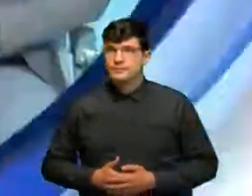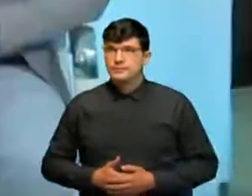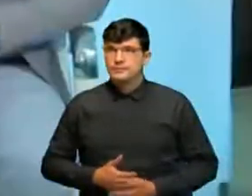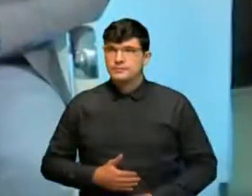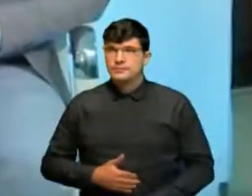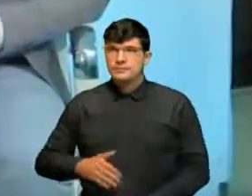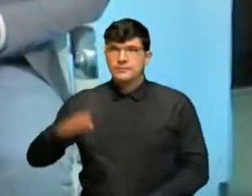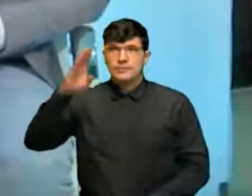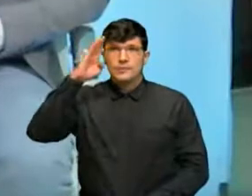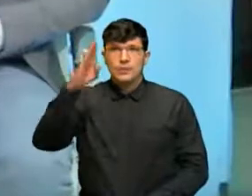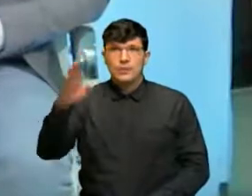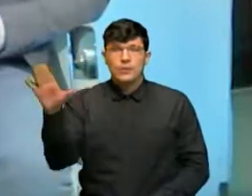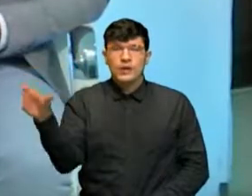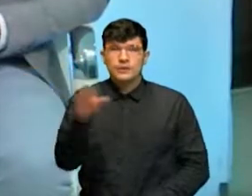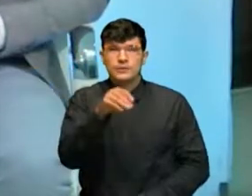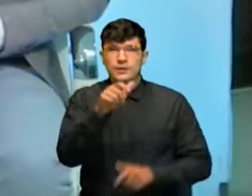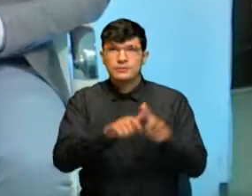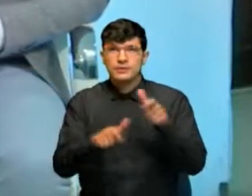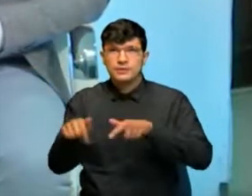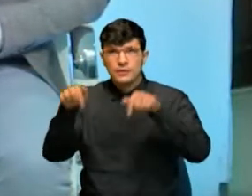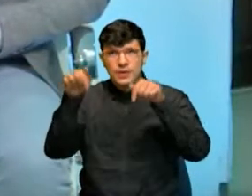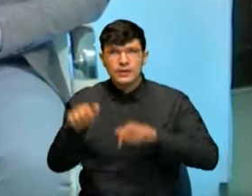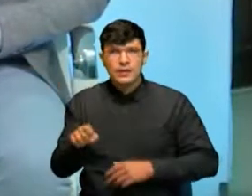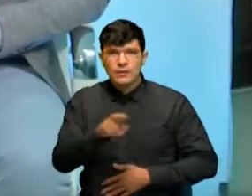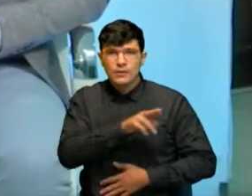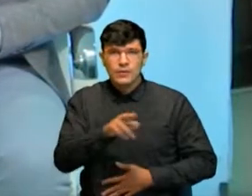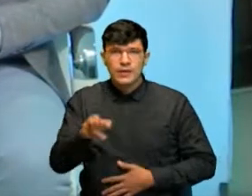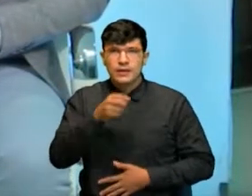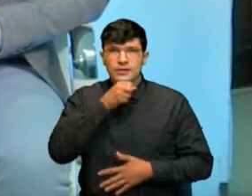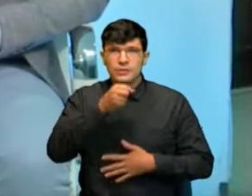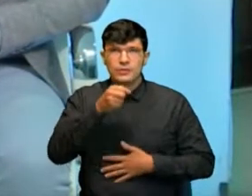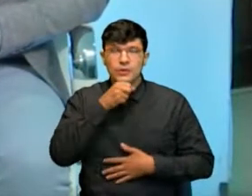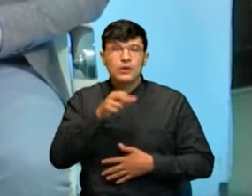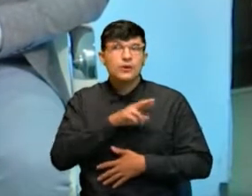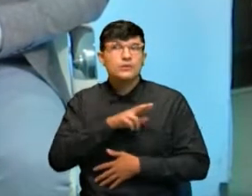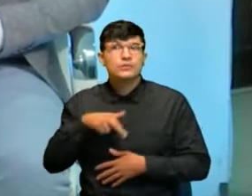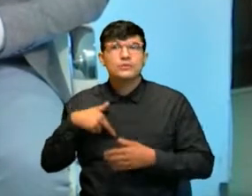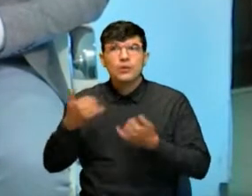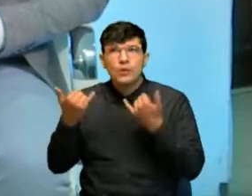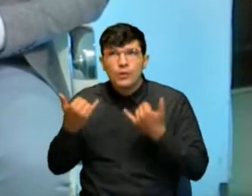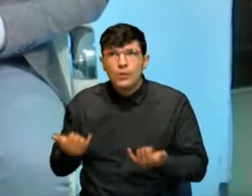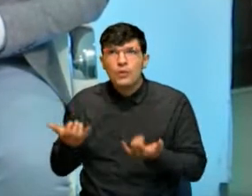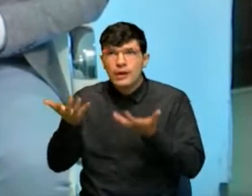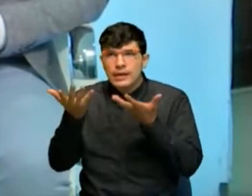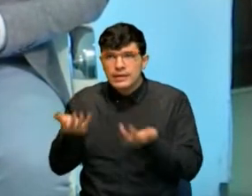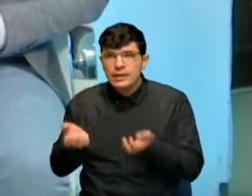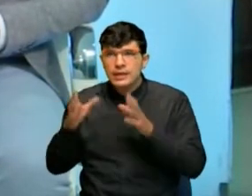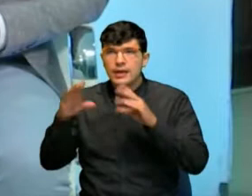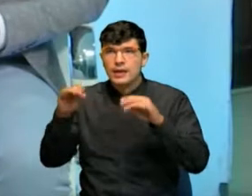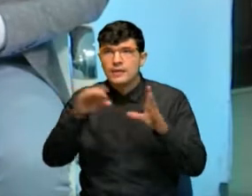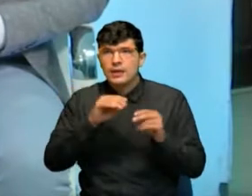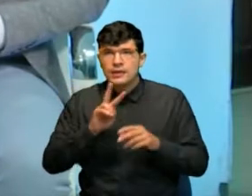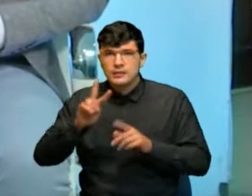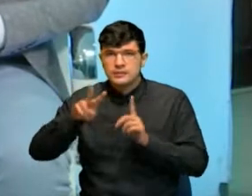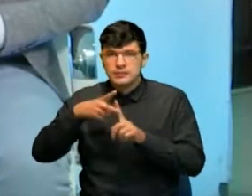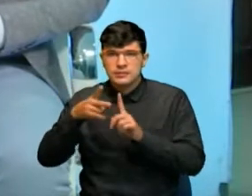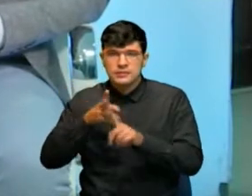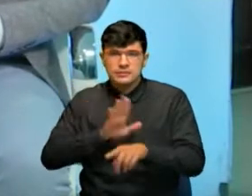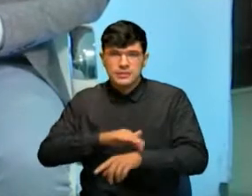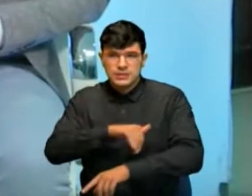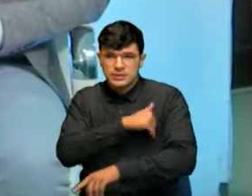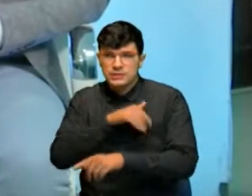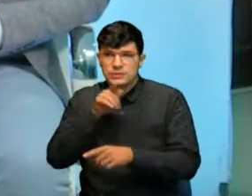Hola a todos nuestros televidentes de Oriente Noticias. Hoy hemos querido hablar con el viceministro de las TIC, el doctor